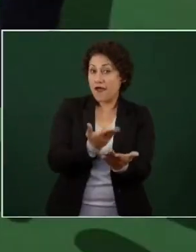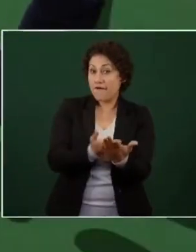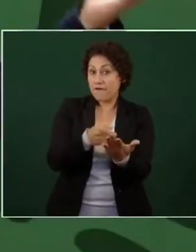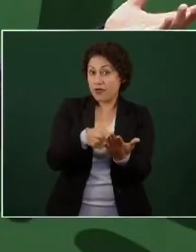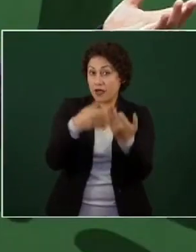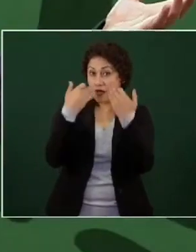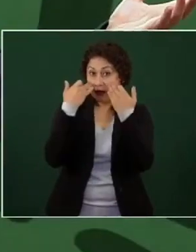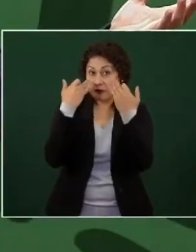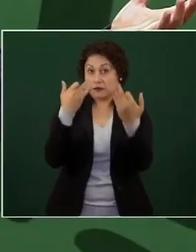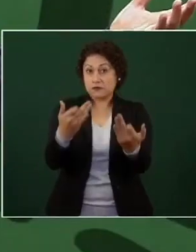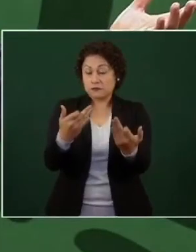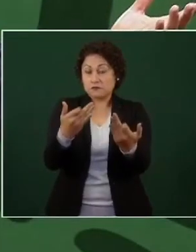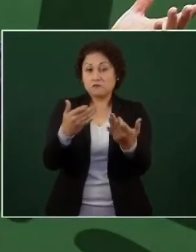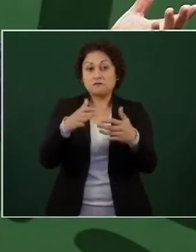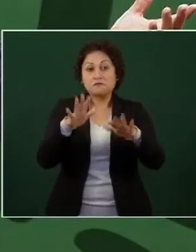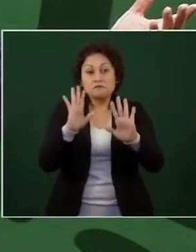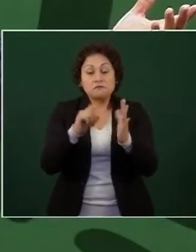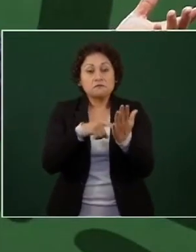residencias en Estados Unidos,